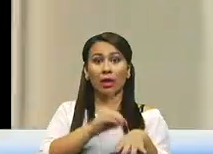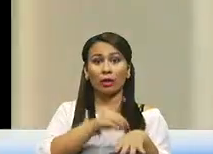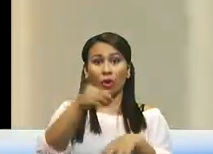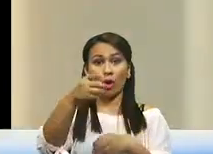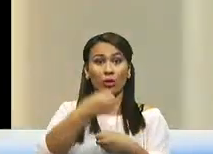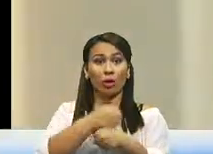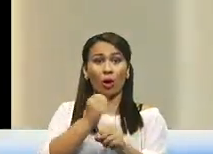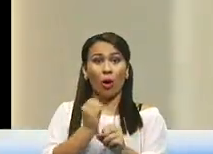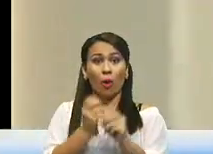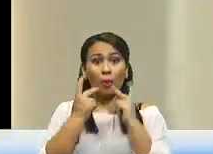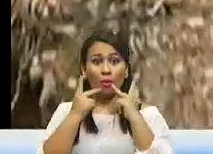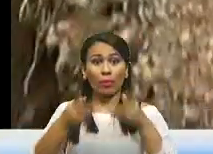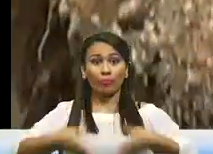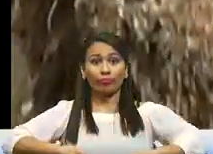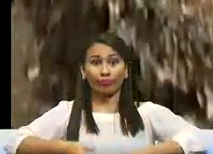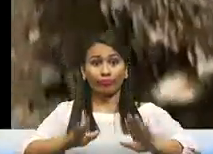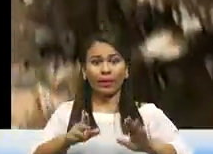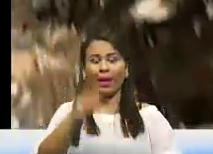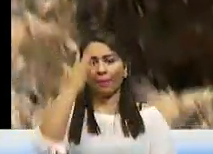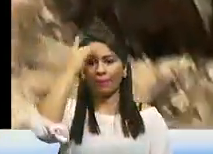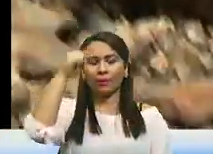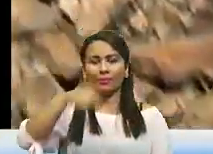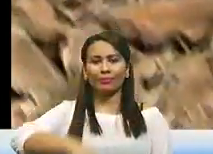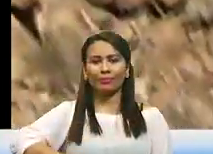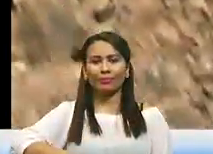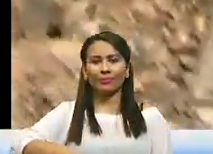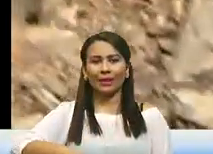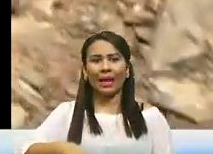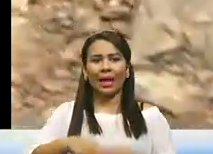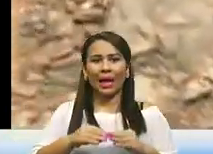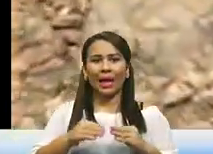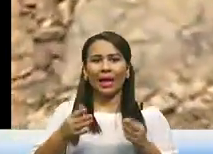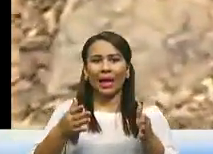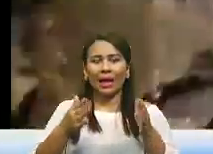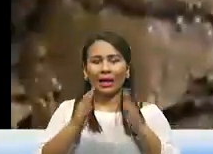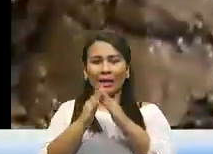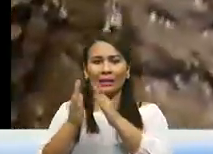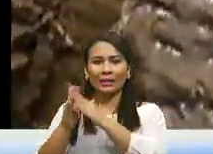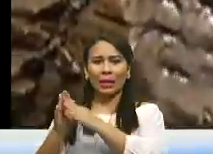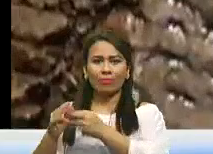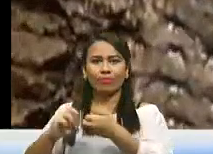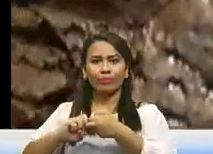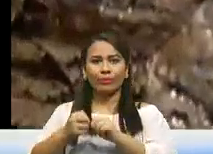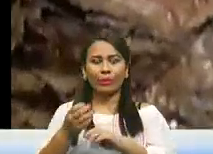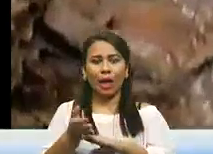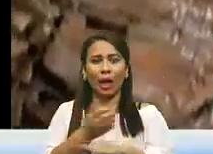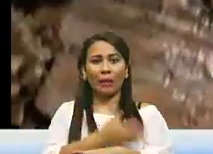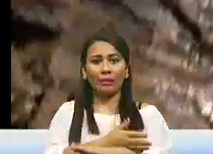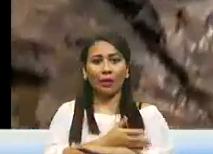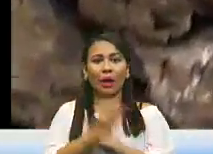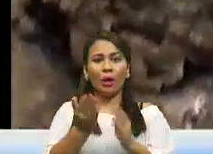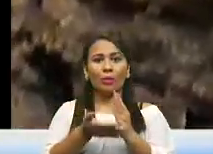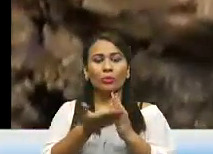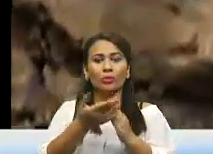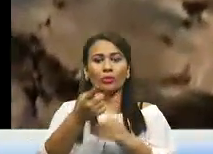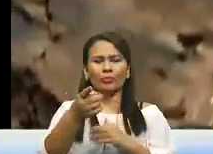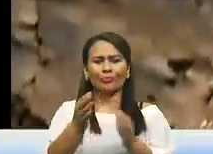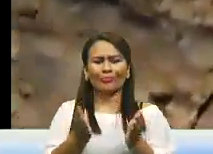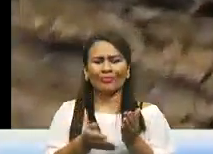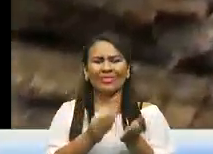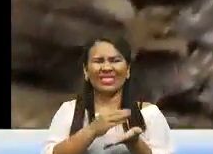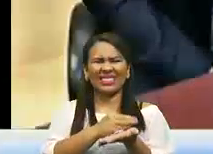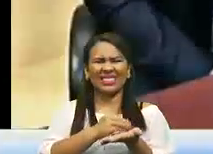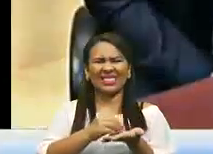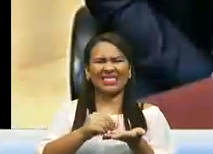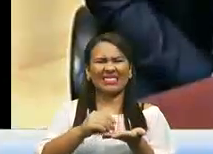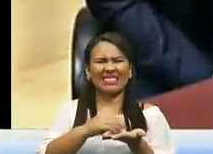problema original en el sector es la inestabilidad de los predios, debido a que fueron levantados en áreas fangosas.